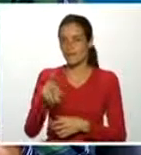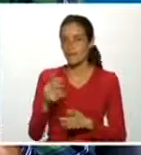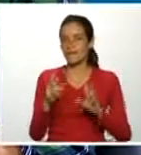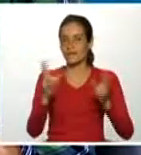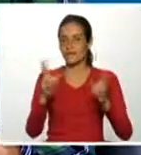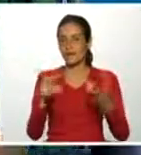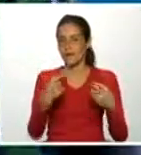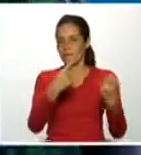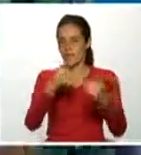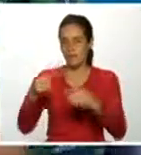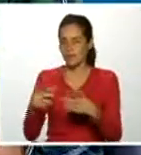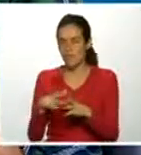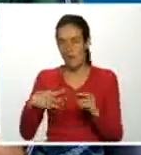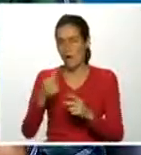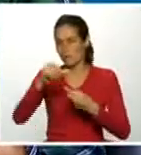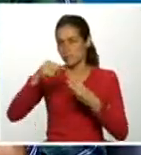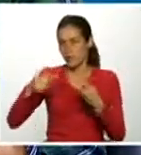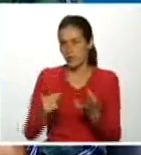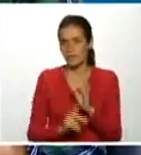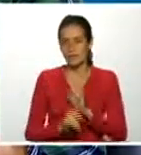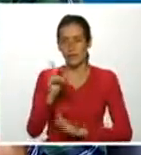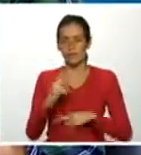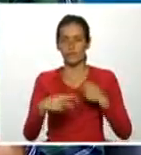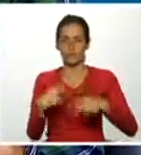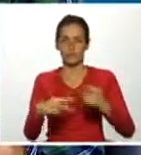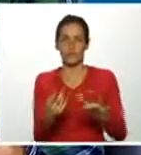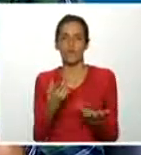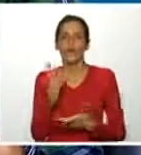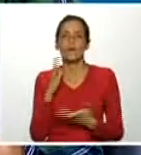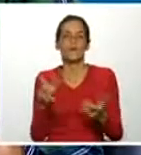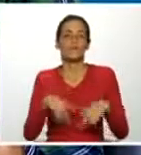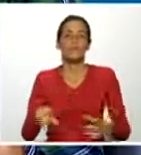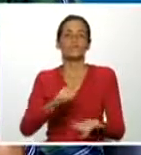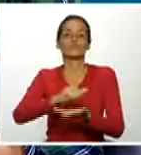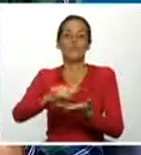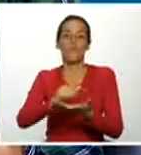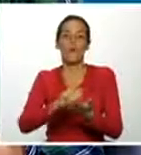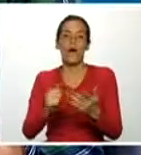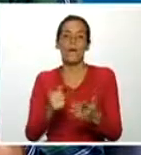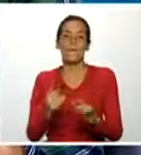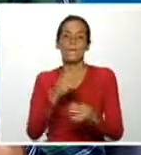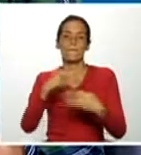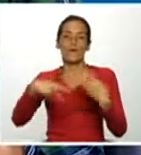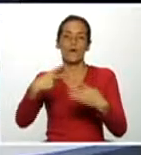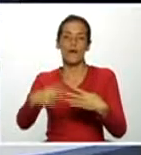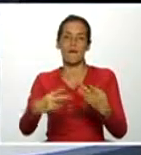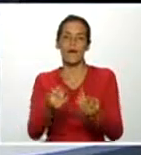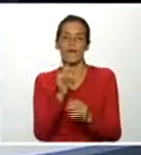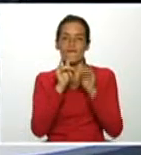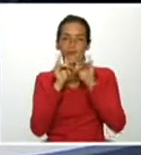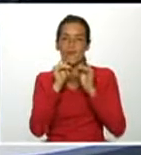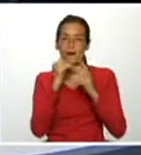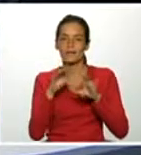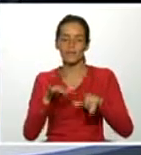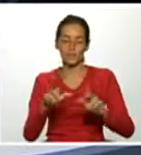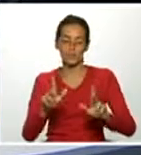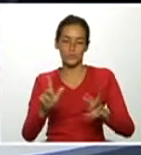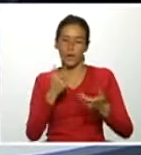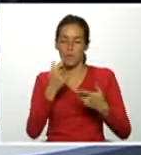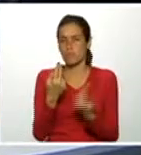ámbito minero, en todos los ámbitos de desarrollo productivo. En el área de software, en el área de programas de informáticos, ¿no?, que es nuestro